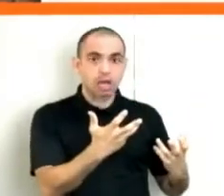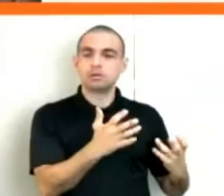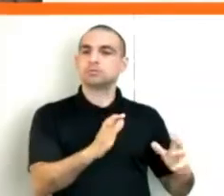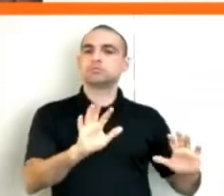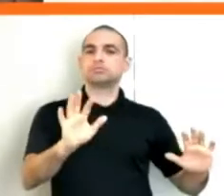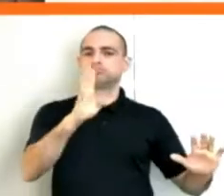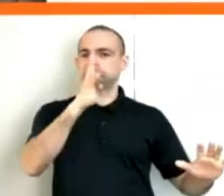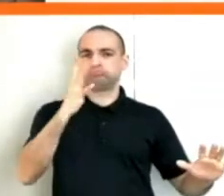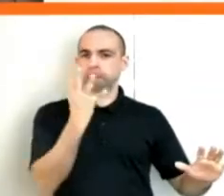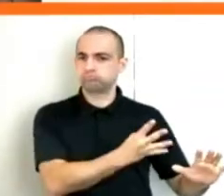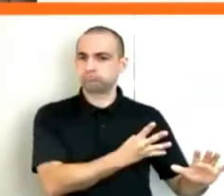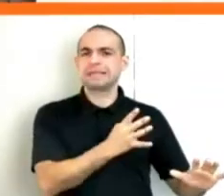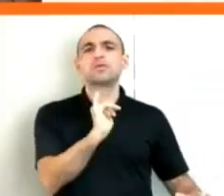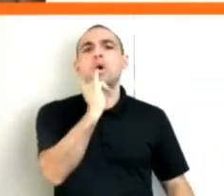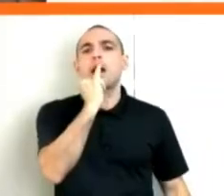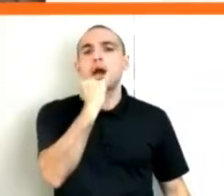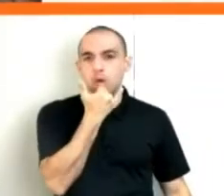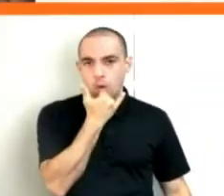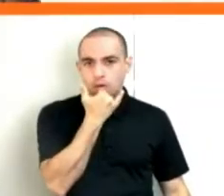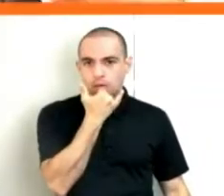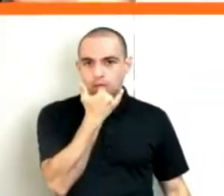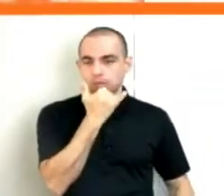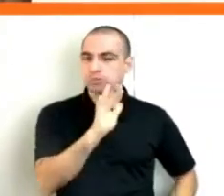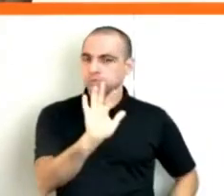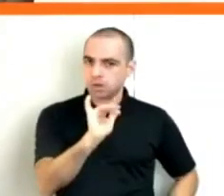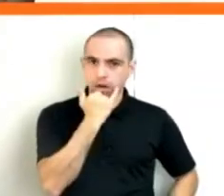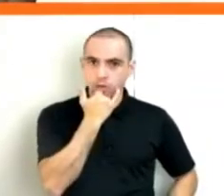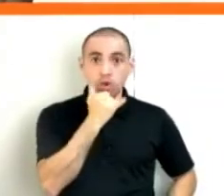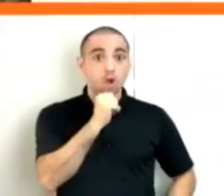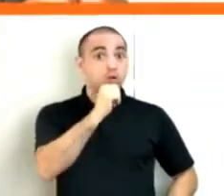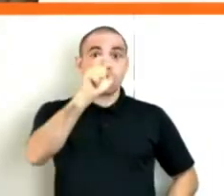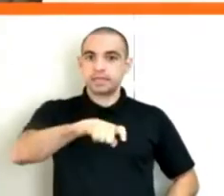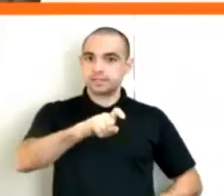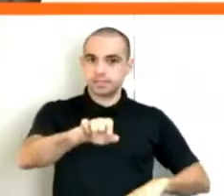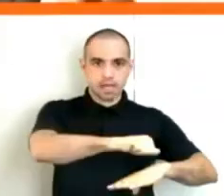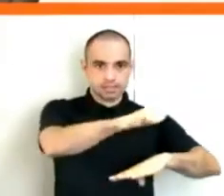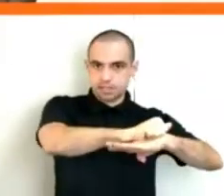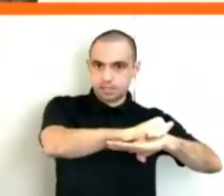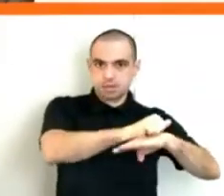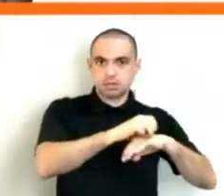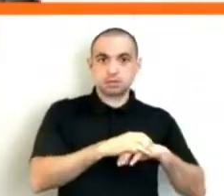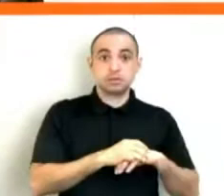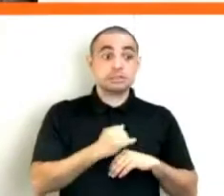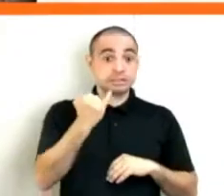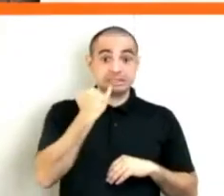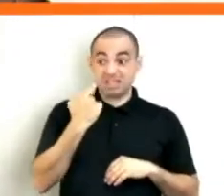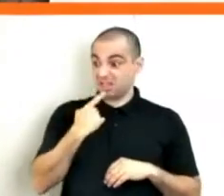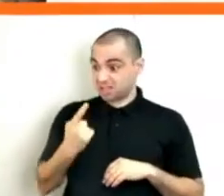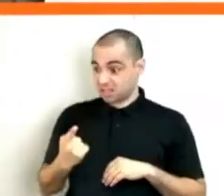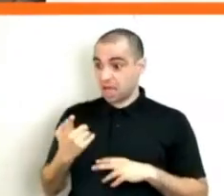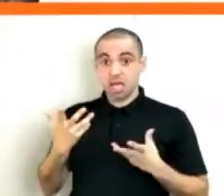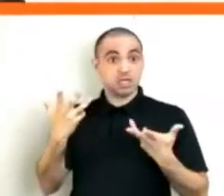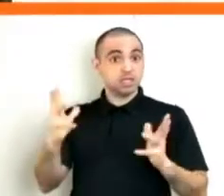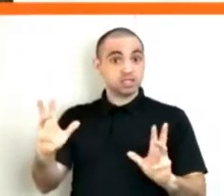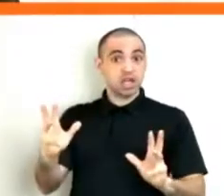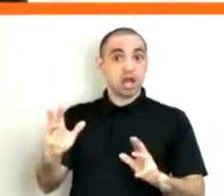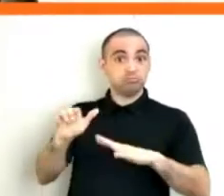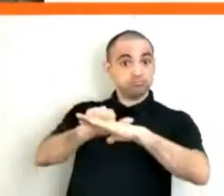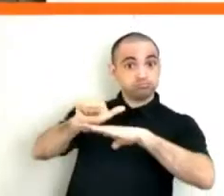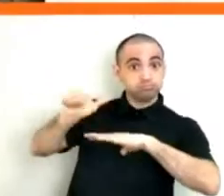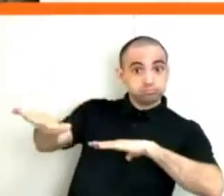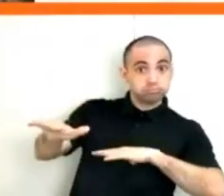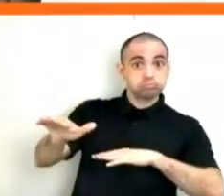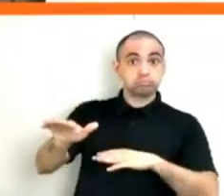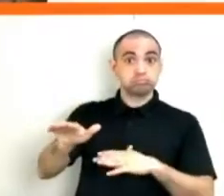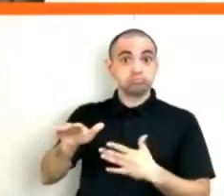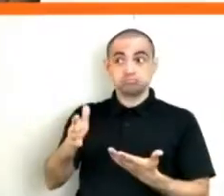caso omiso, eso es un error. Usted no tiene que sacar una cita. Si ya le dice que su reclamación ha sido sometida, gracias, le sale ese mensaje, usted